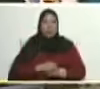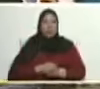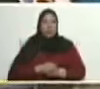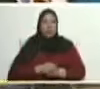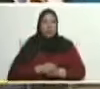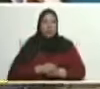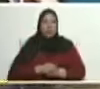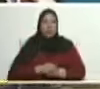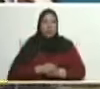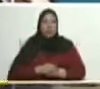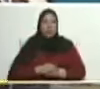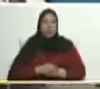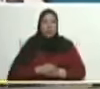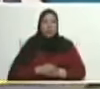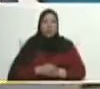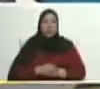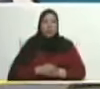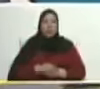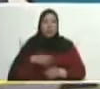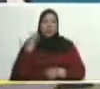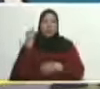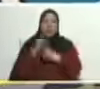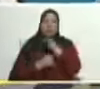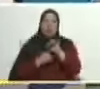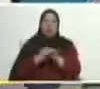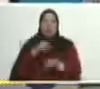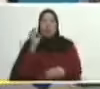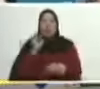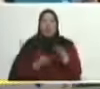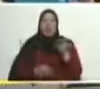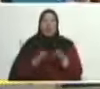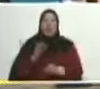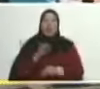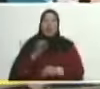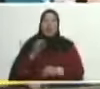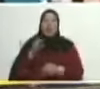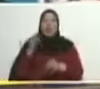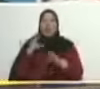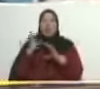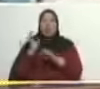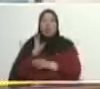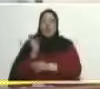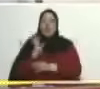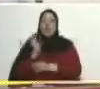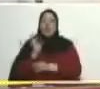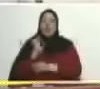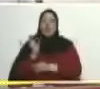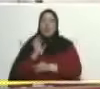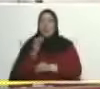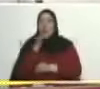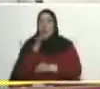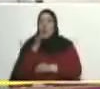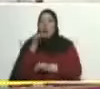Se lo dije ayer al fiscal de la Corte Penal Internacional que estuvo aquí, en una larga conversación que tuve con él.